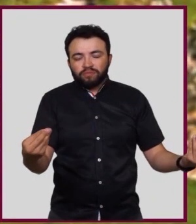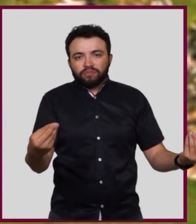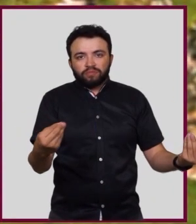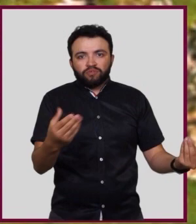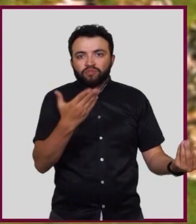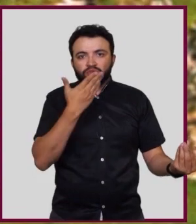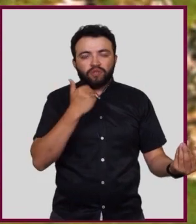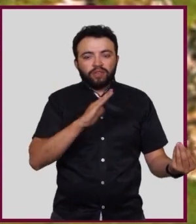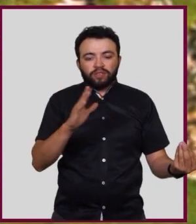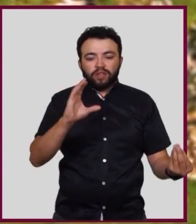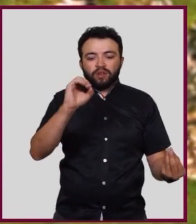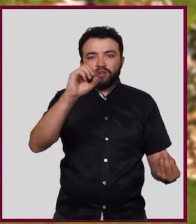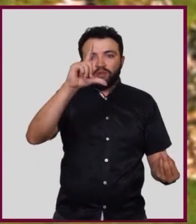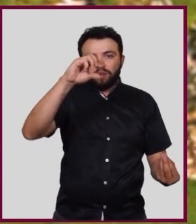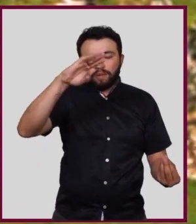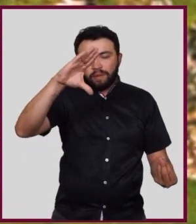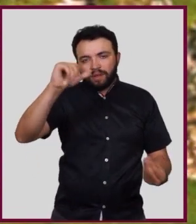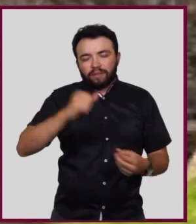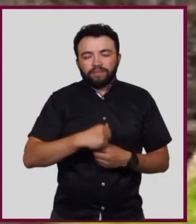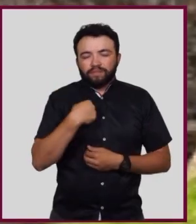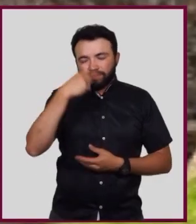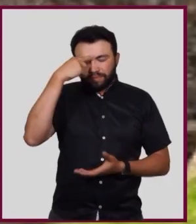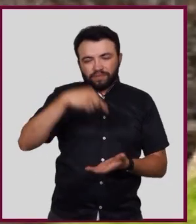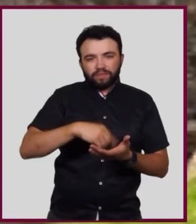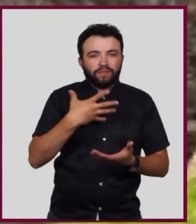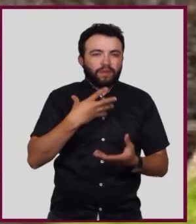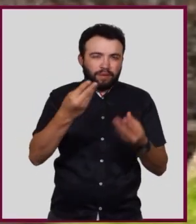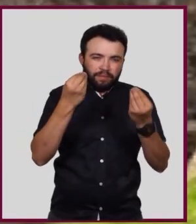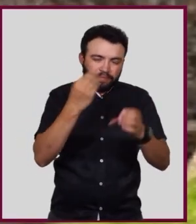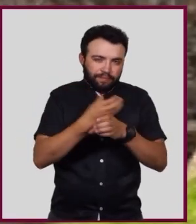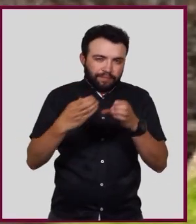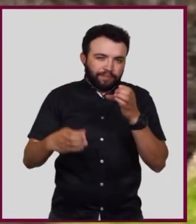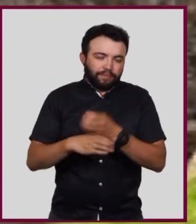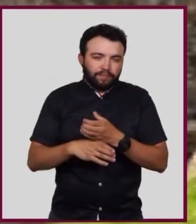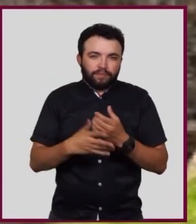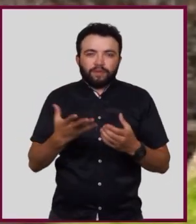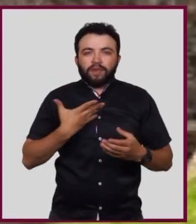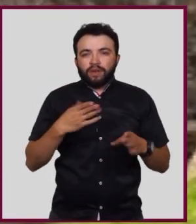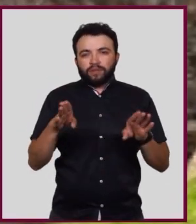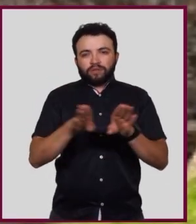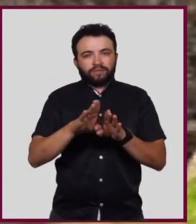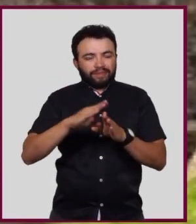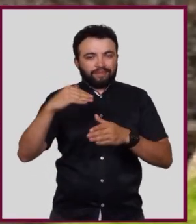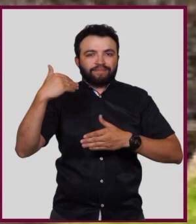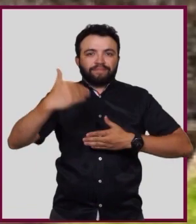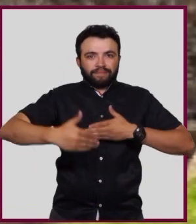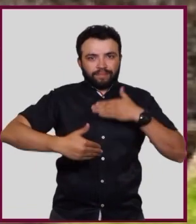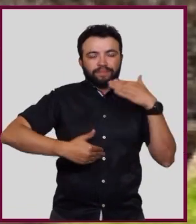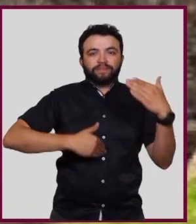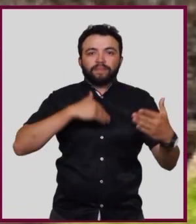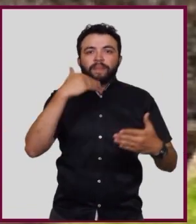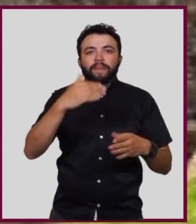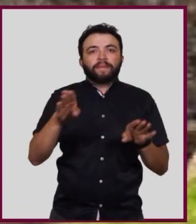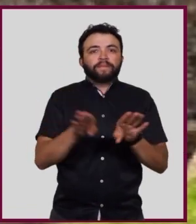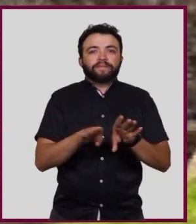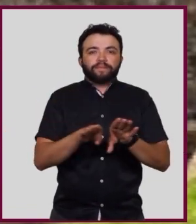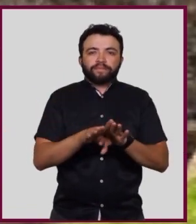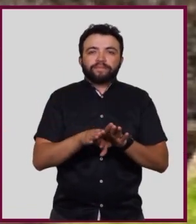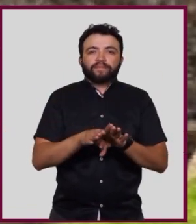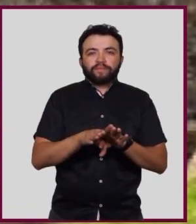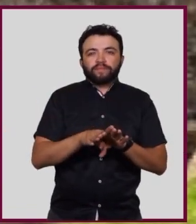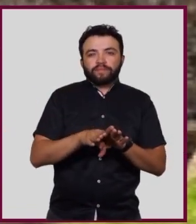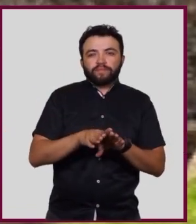factores. Es una secuencia de grandes centros o capitales